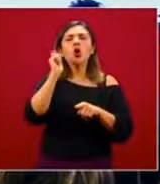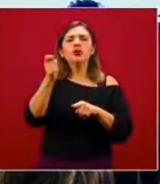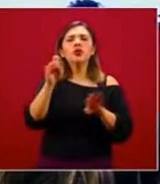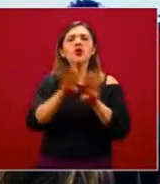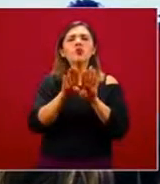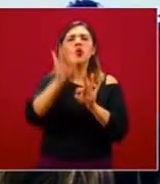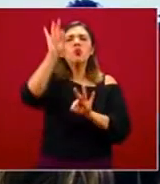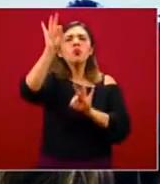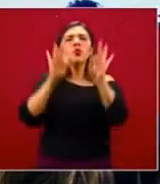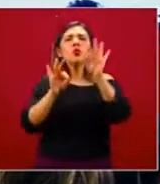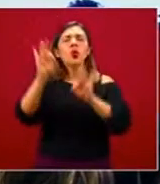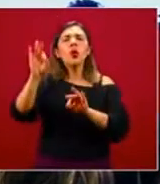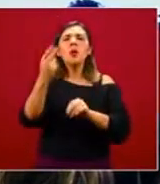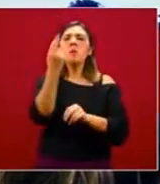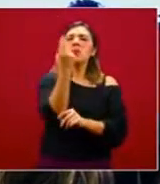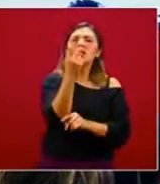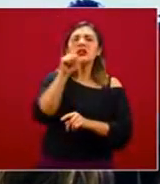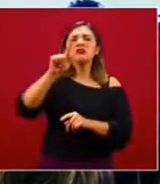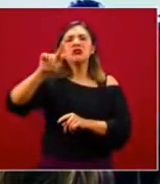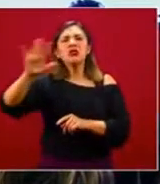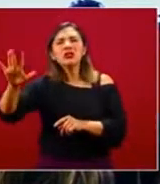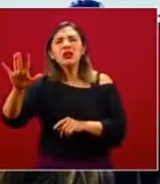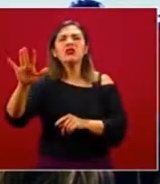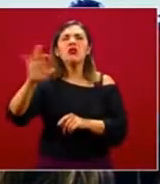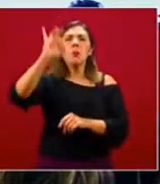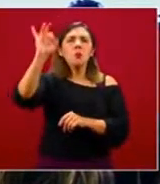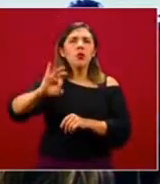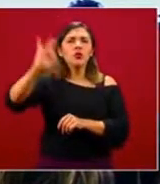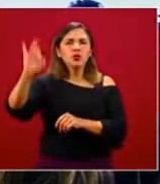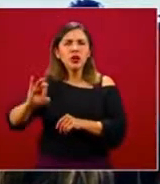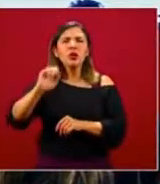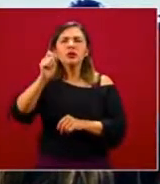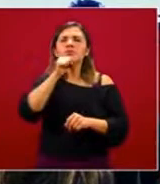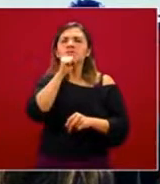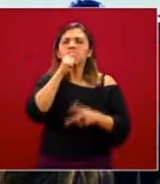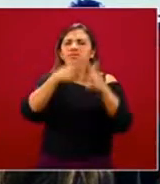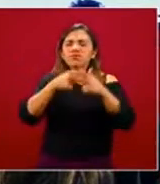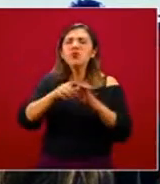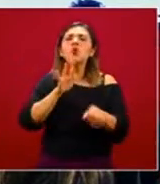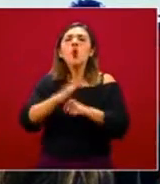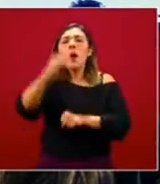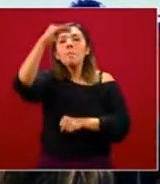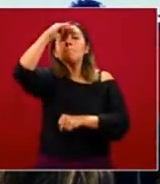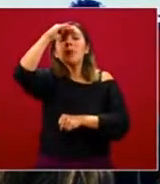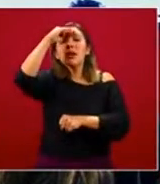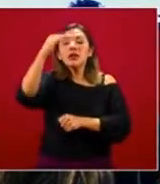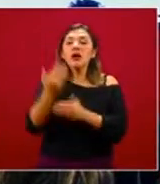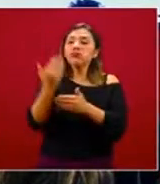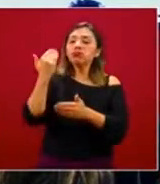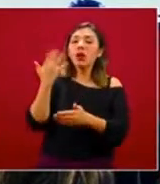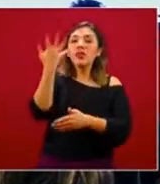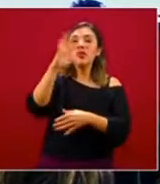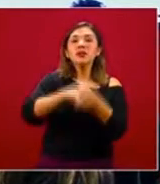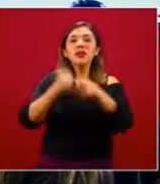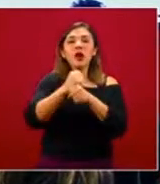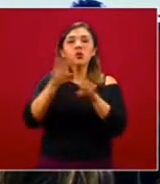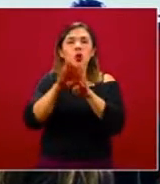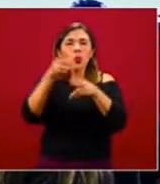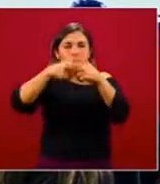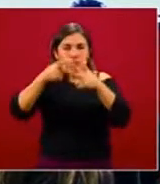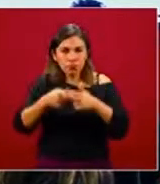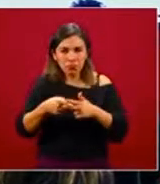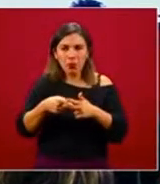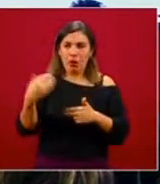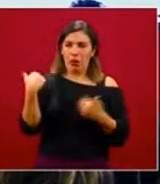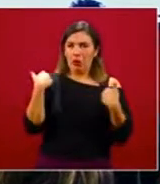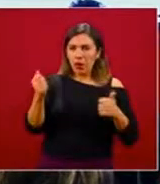puntos percentilares 25 y We can see 75 the y nos low marcan rate, the más o high menos cuál es lo rate, and the esperado media en here, los últimos 10 años de acuerdo al promedio. Y the como pueden